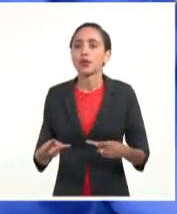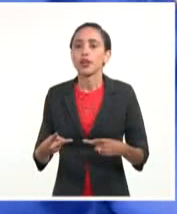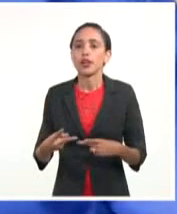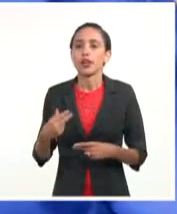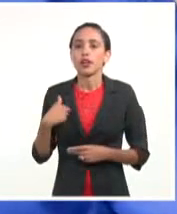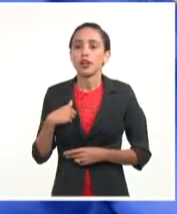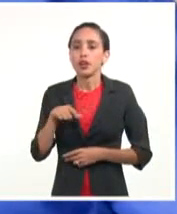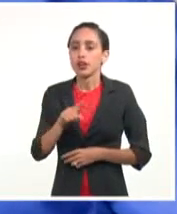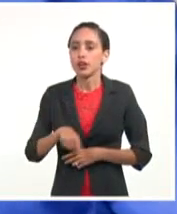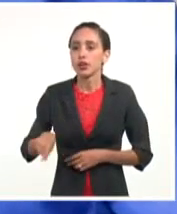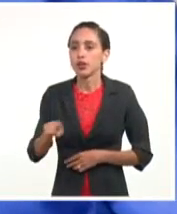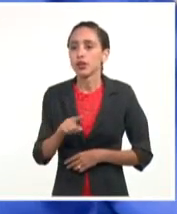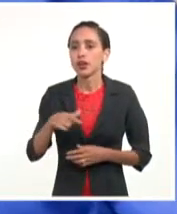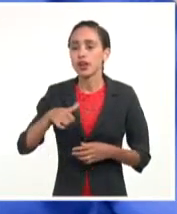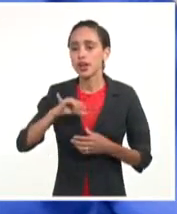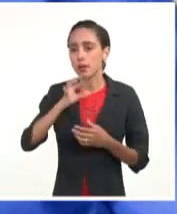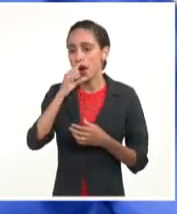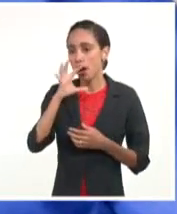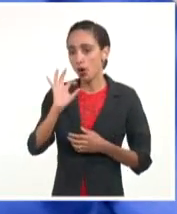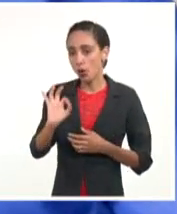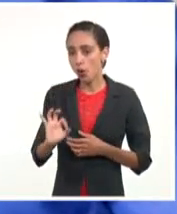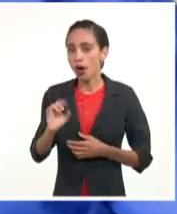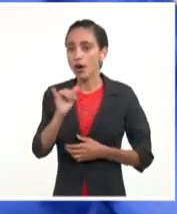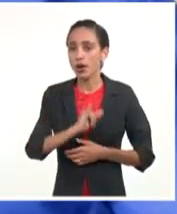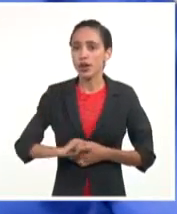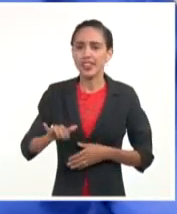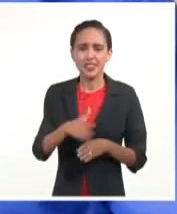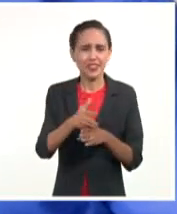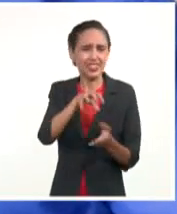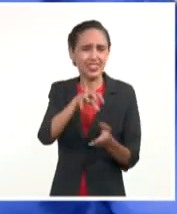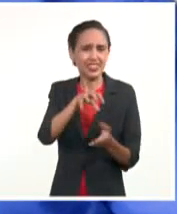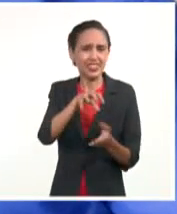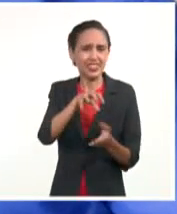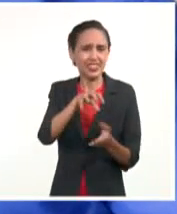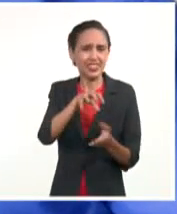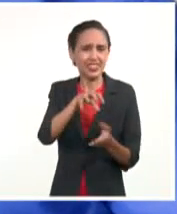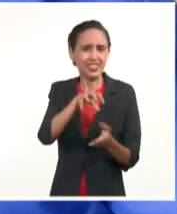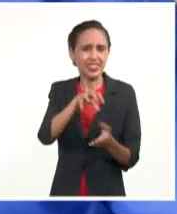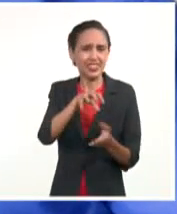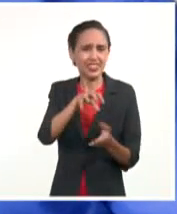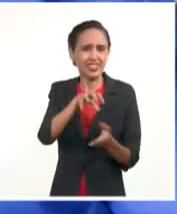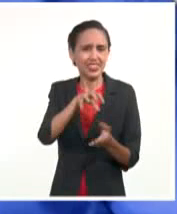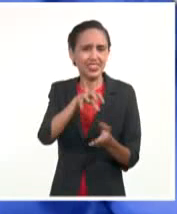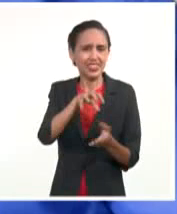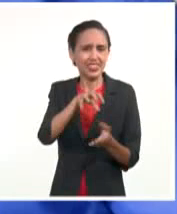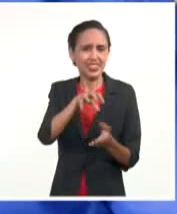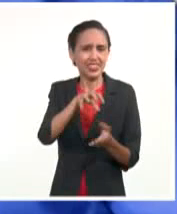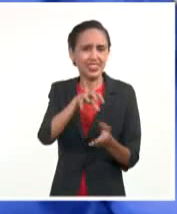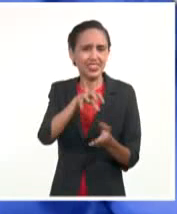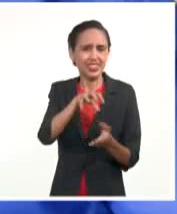Calle Pino, entré por Jibacoa, de Jibacoa al Purial, de Purial a las Mercedes de Las Vegas.